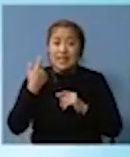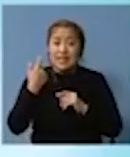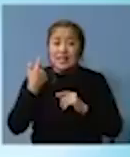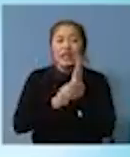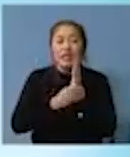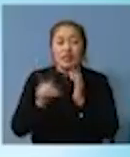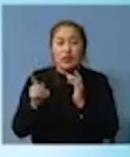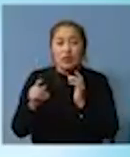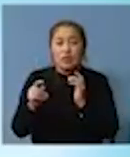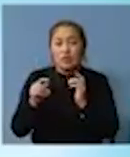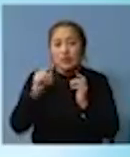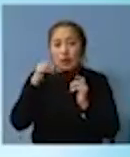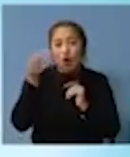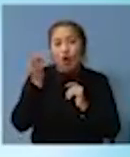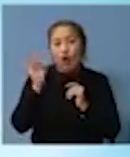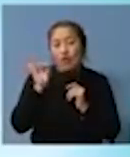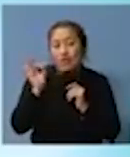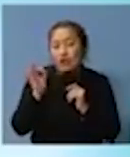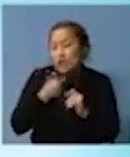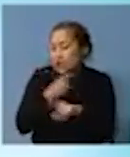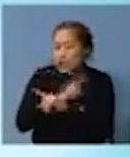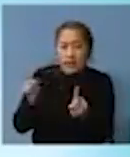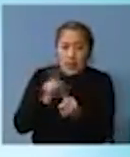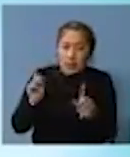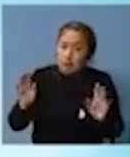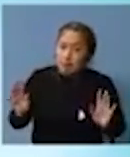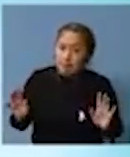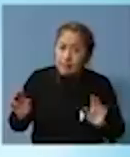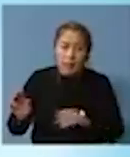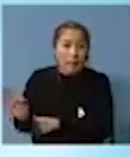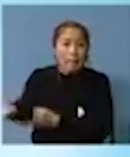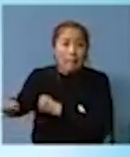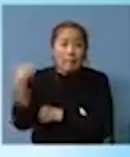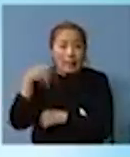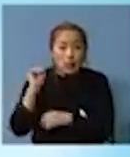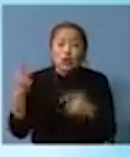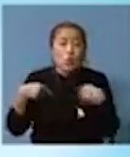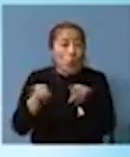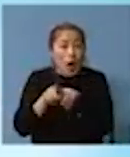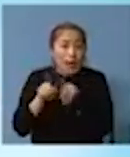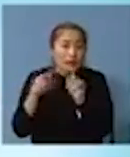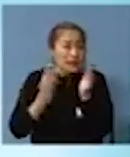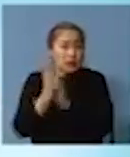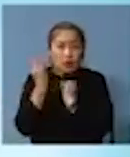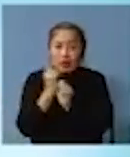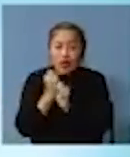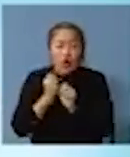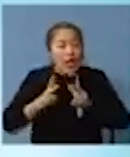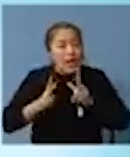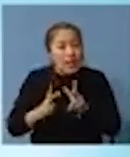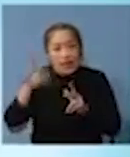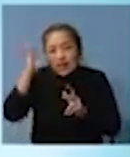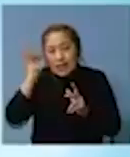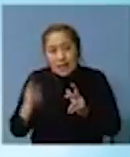gobierno, lo obligan a hacer cosas que tal vez no, con las que tal vez no está de acuerdo, y él muchas veces lo ha dicho y tiene algunas expresiones que